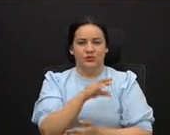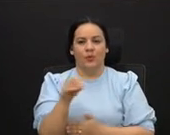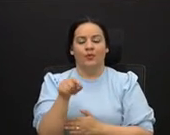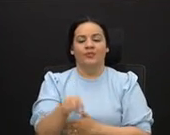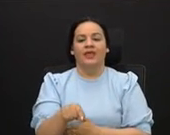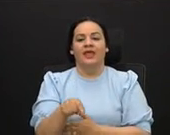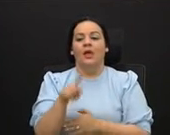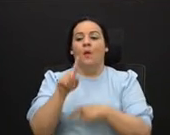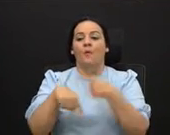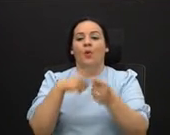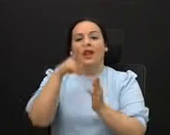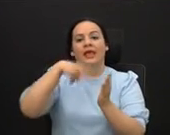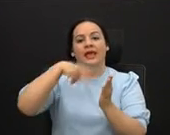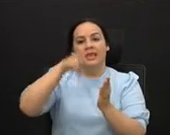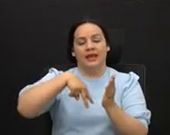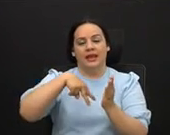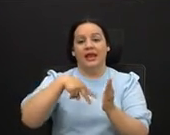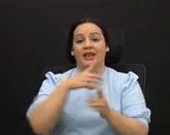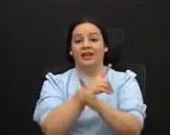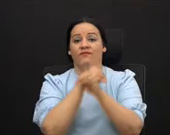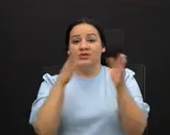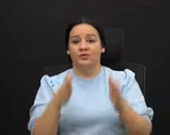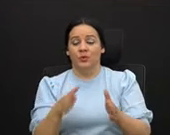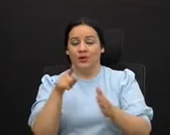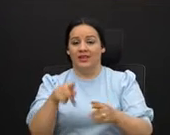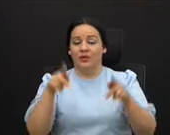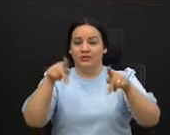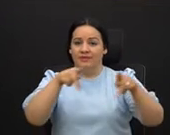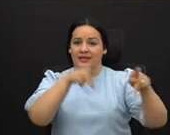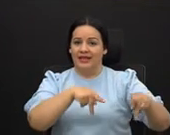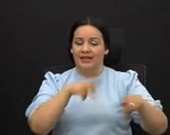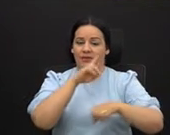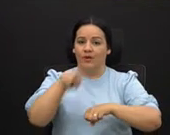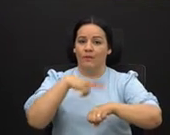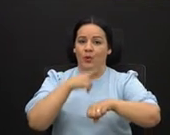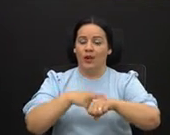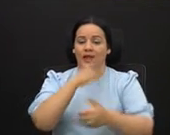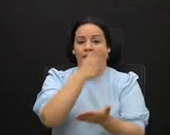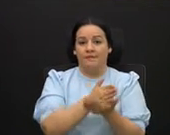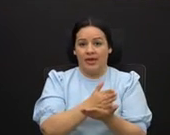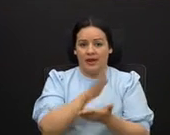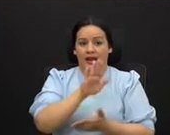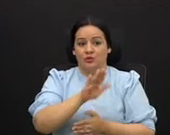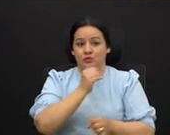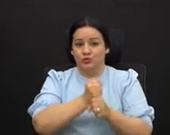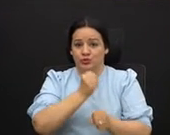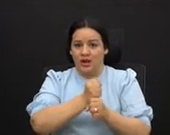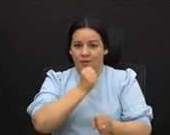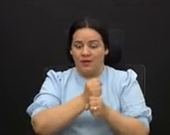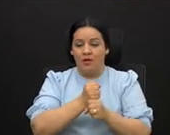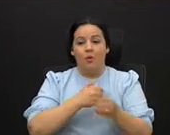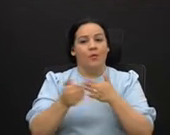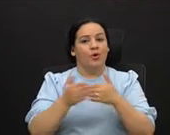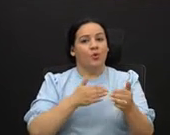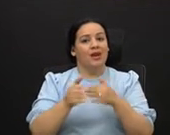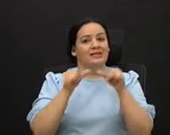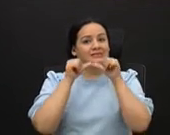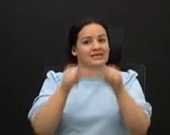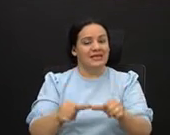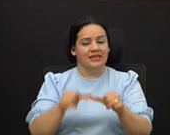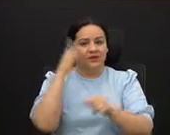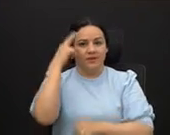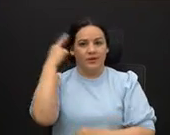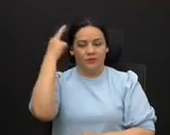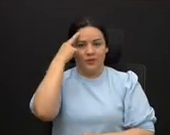a leer textualmente. El defensor de los habitantes de la República cesará en sus funciones por cualquiera de las siguientes